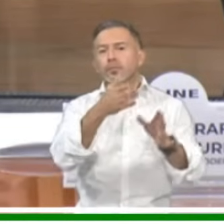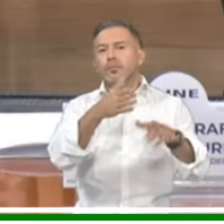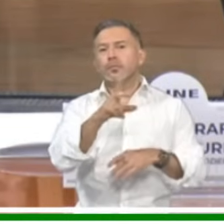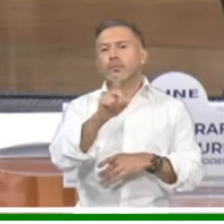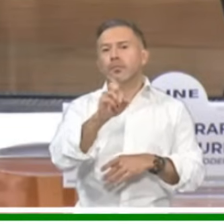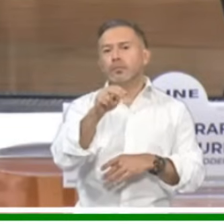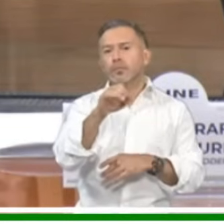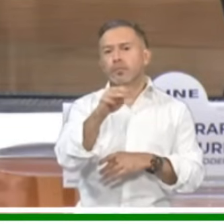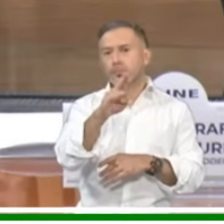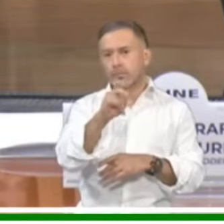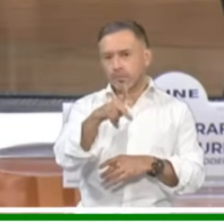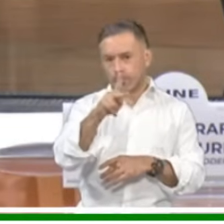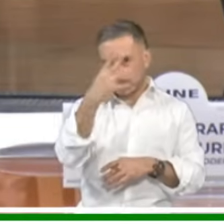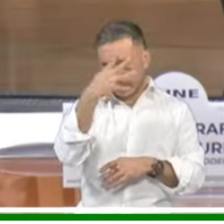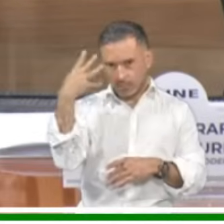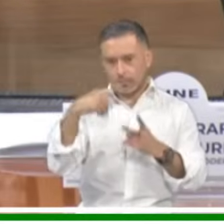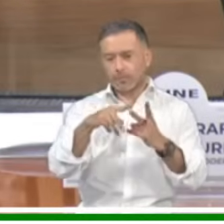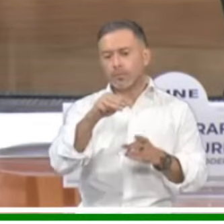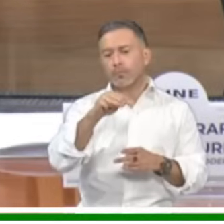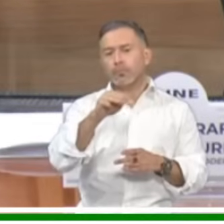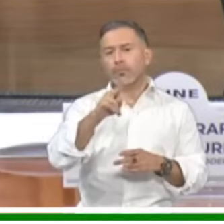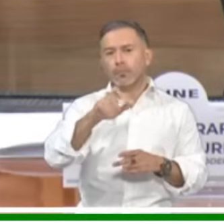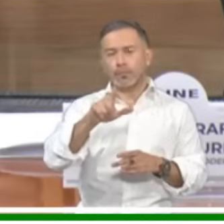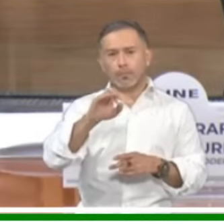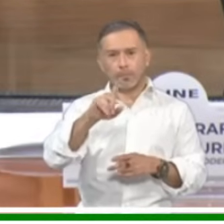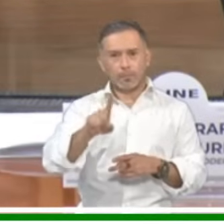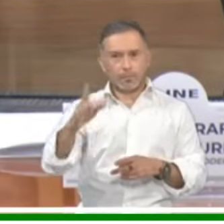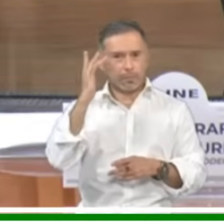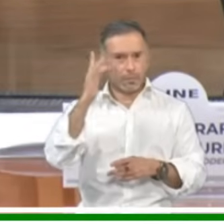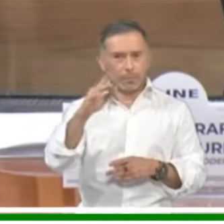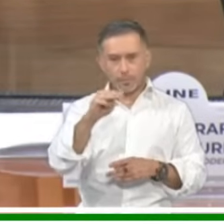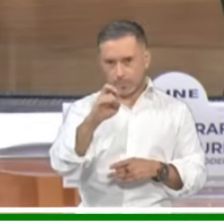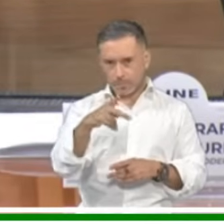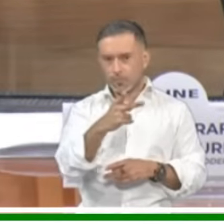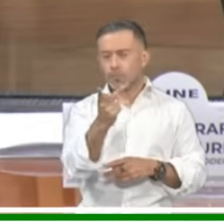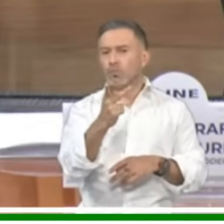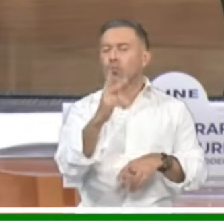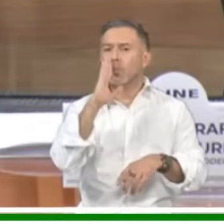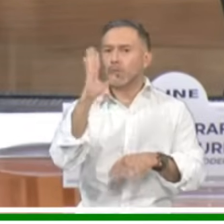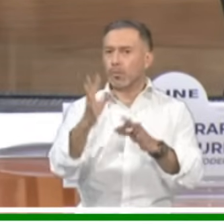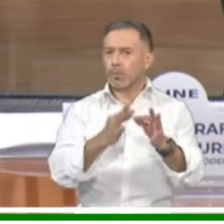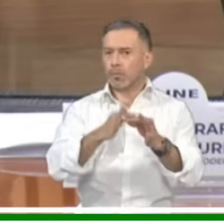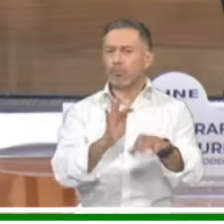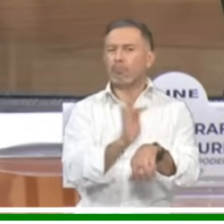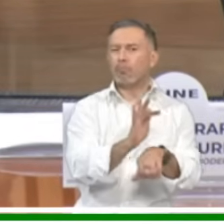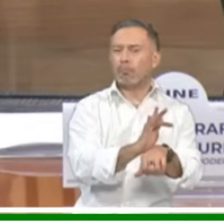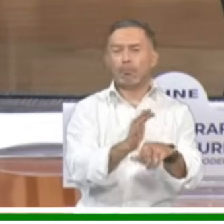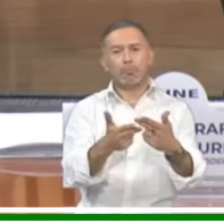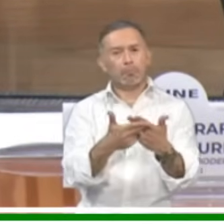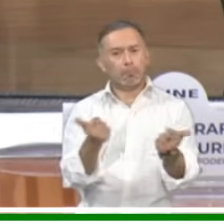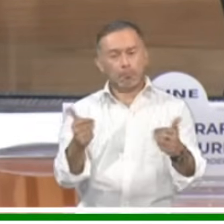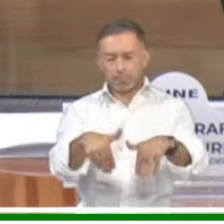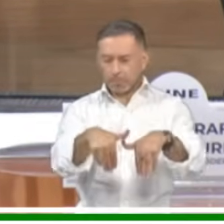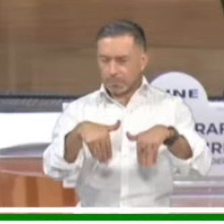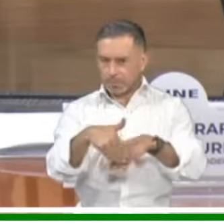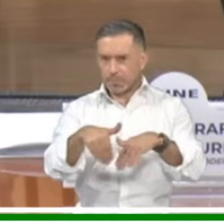Merker y Manuel López San Martín, a cumplir con este compromiso, con imparcialidad y profesionalismo en favor de